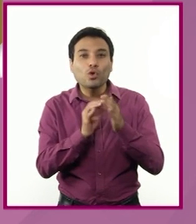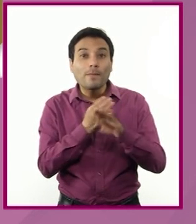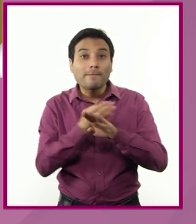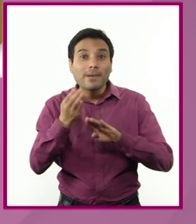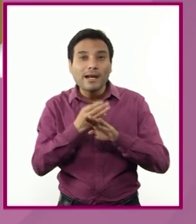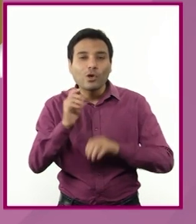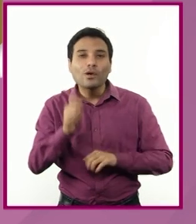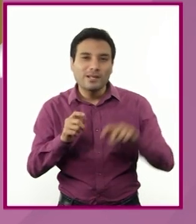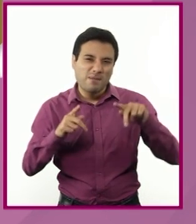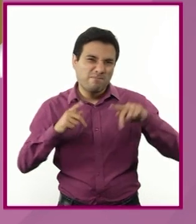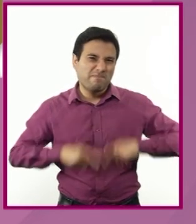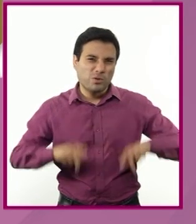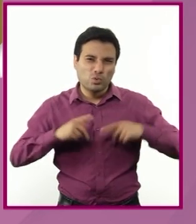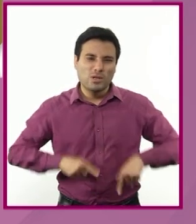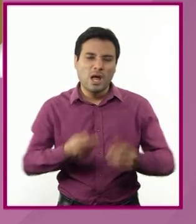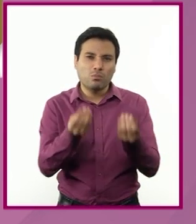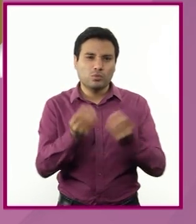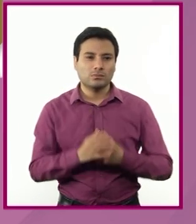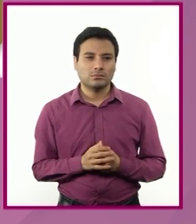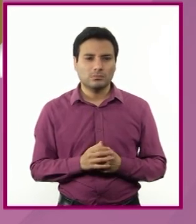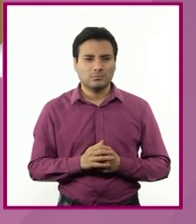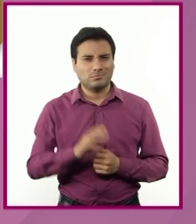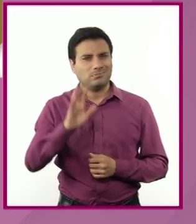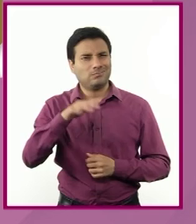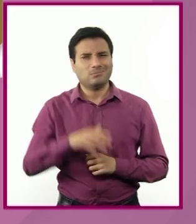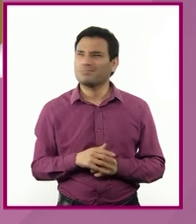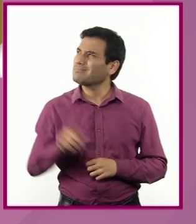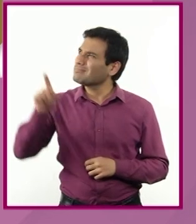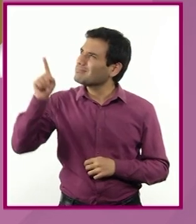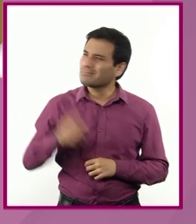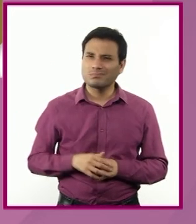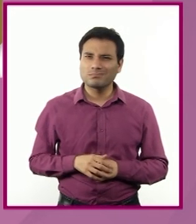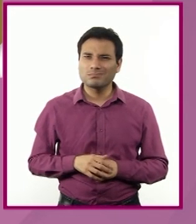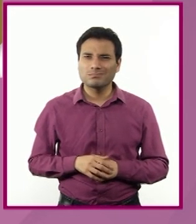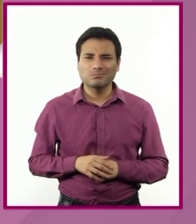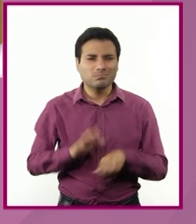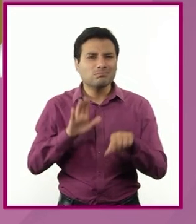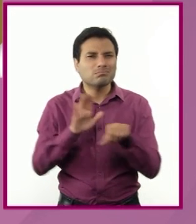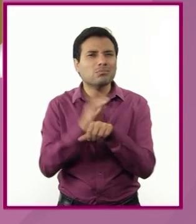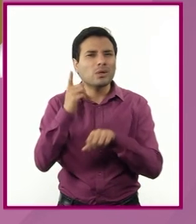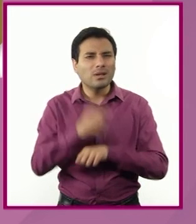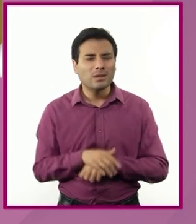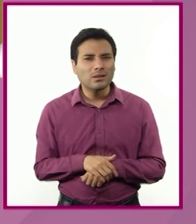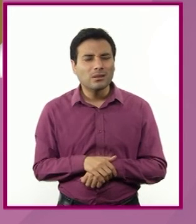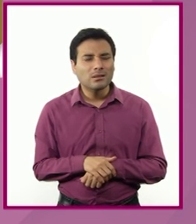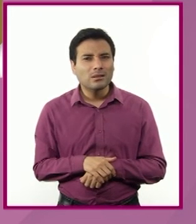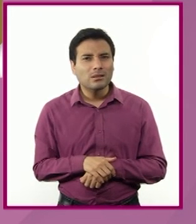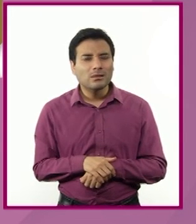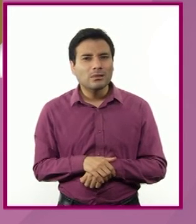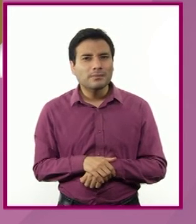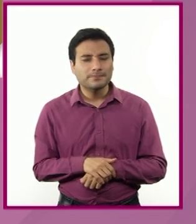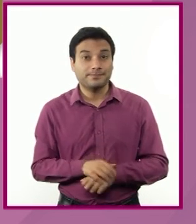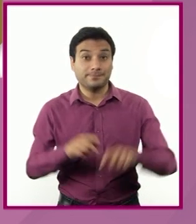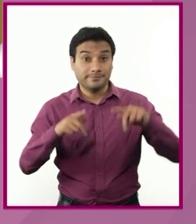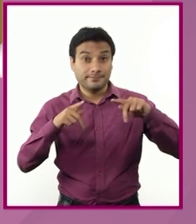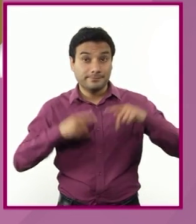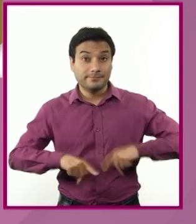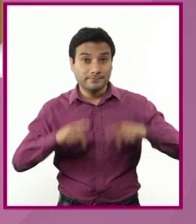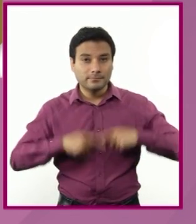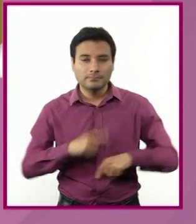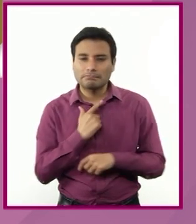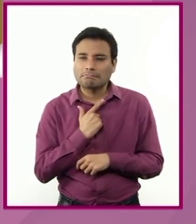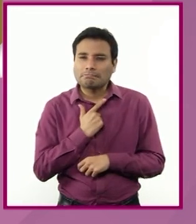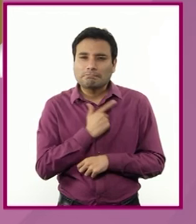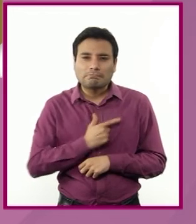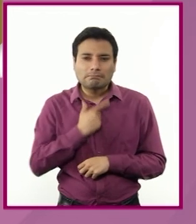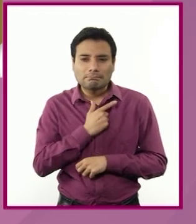reflexiones. ¿Por qué la población se distribuye de esa manera? ¿Por qué la población ha preferido habitar en